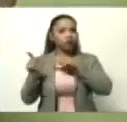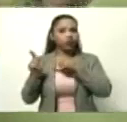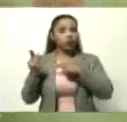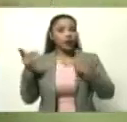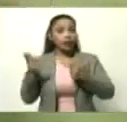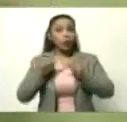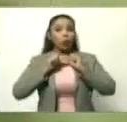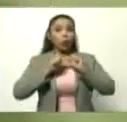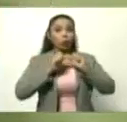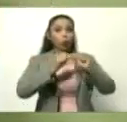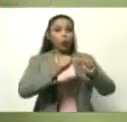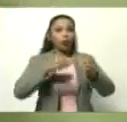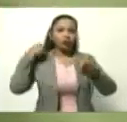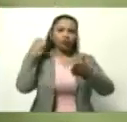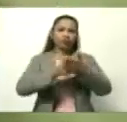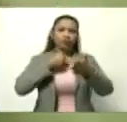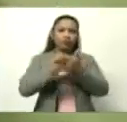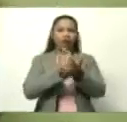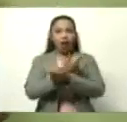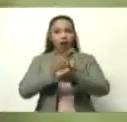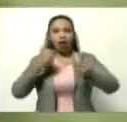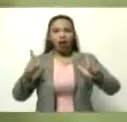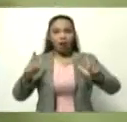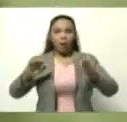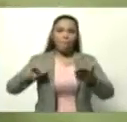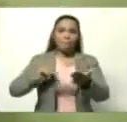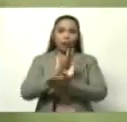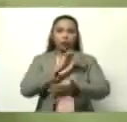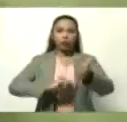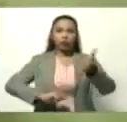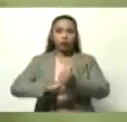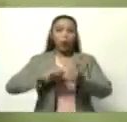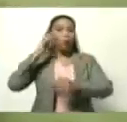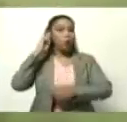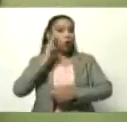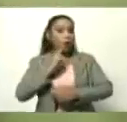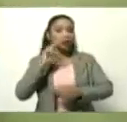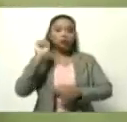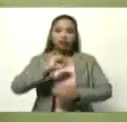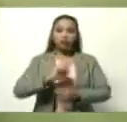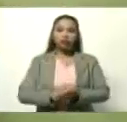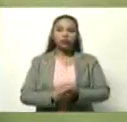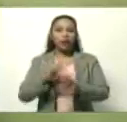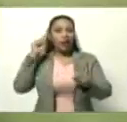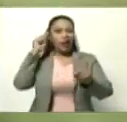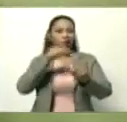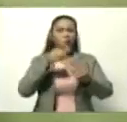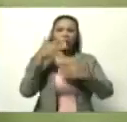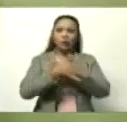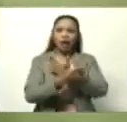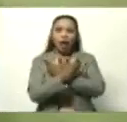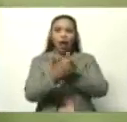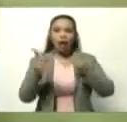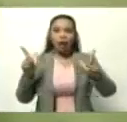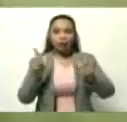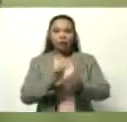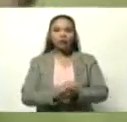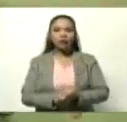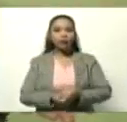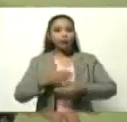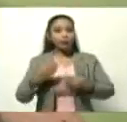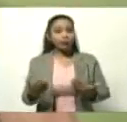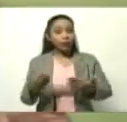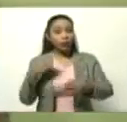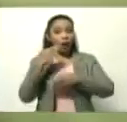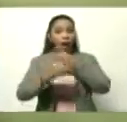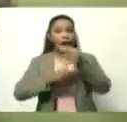continúa la lucha de liberación impulsada por bolívar si hacia justamente la liberación de lo